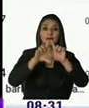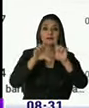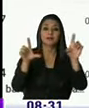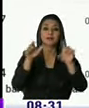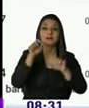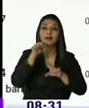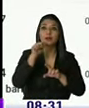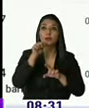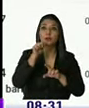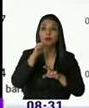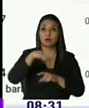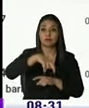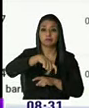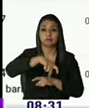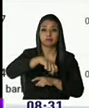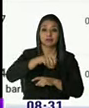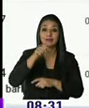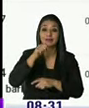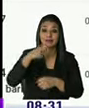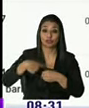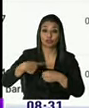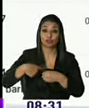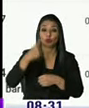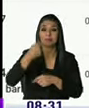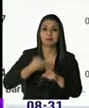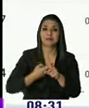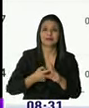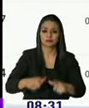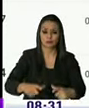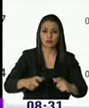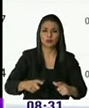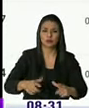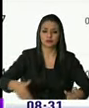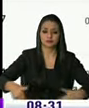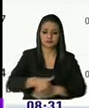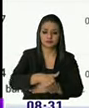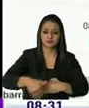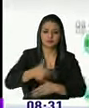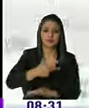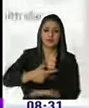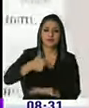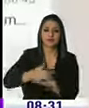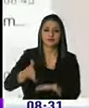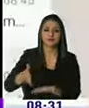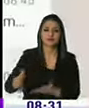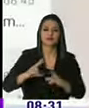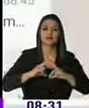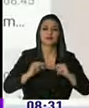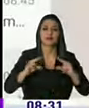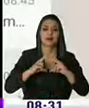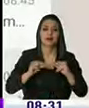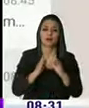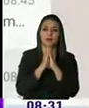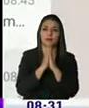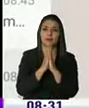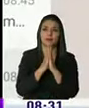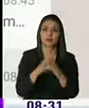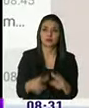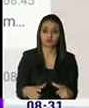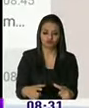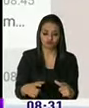servidas, de Quito, dice, y aquí estamos un mes con este pequeño hueco en la calle Carchi, Nicaragua. Carchi, Nicaragua, este